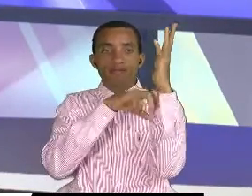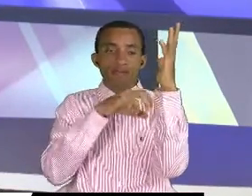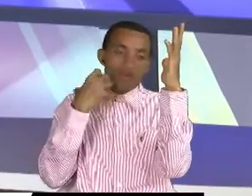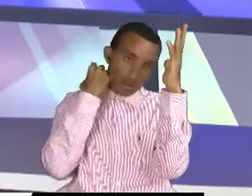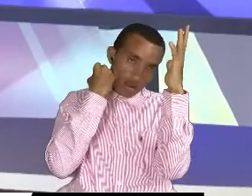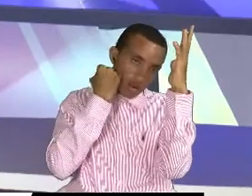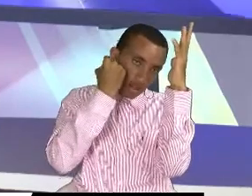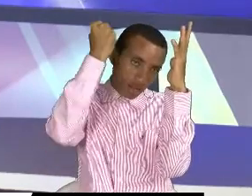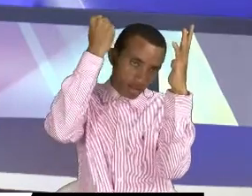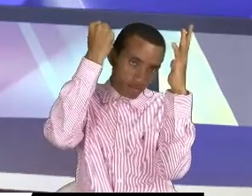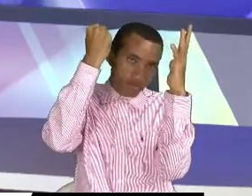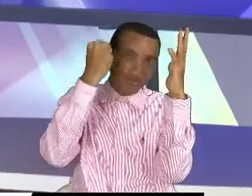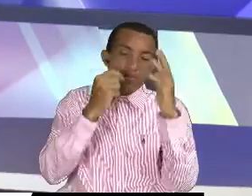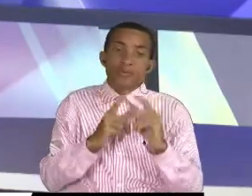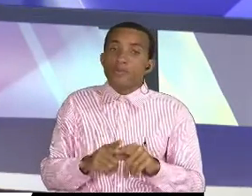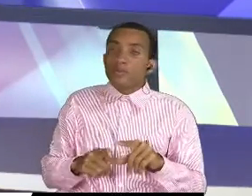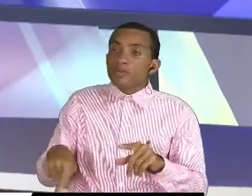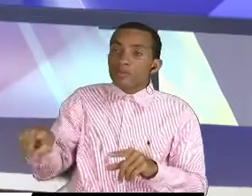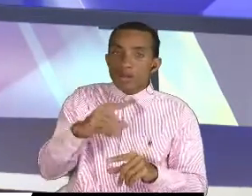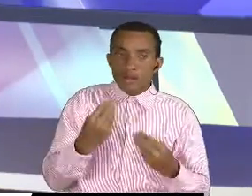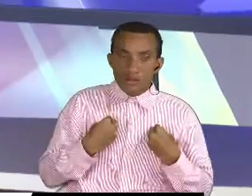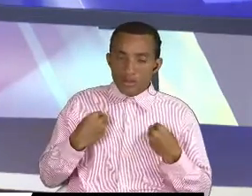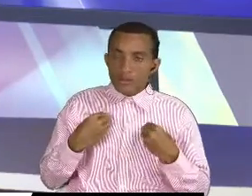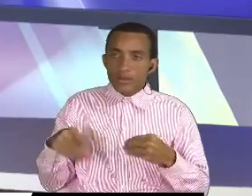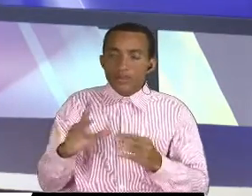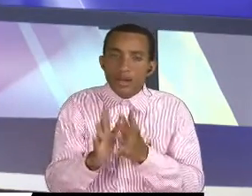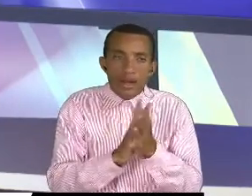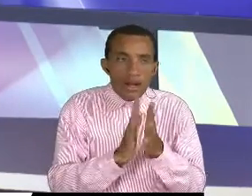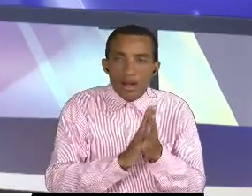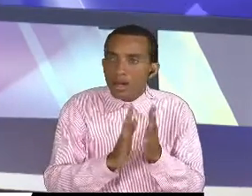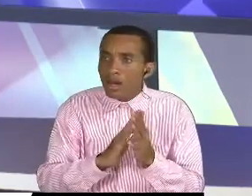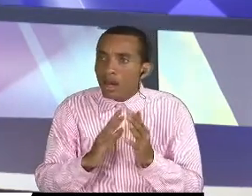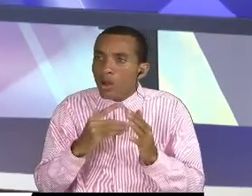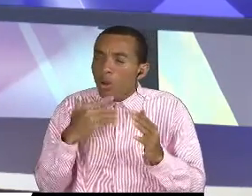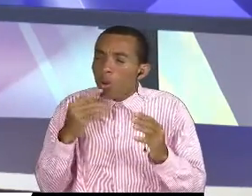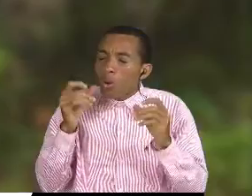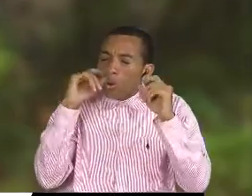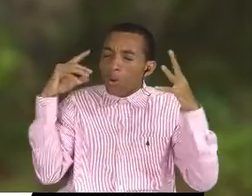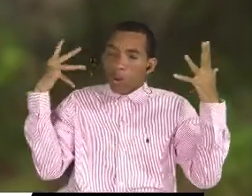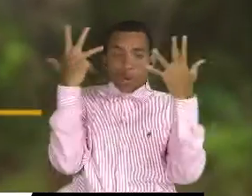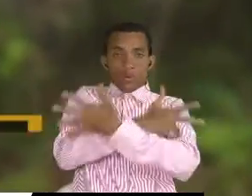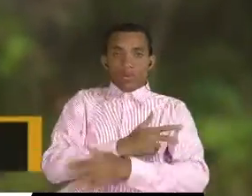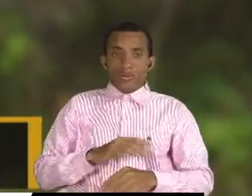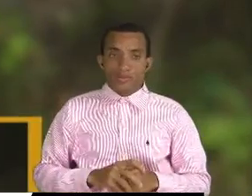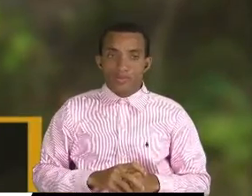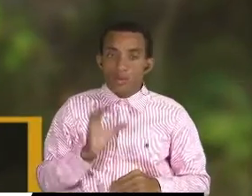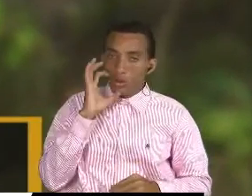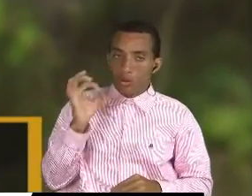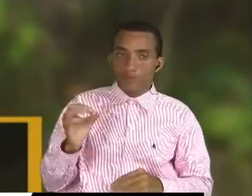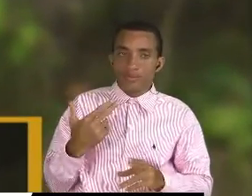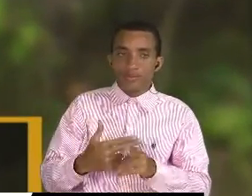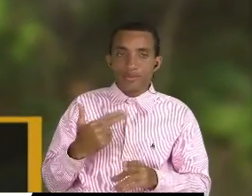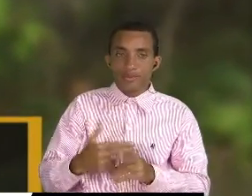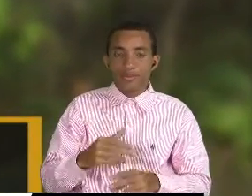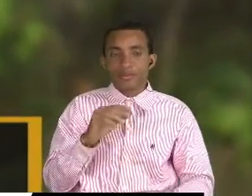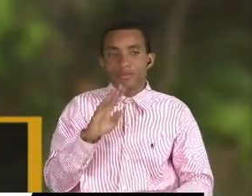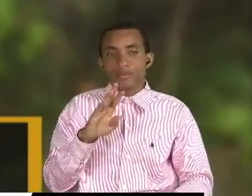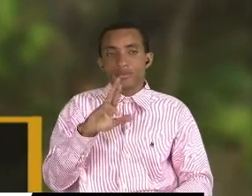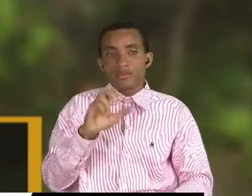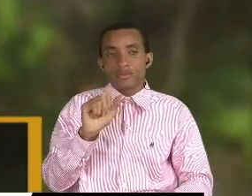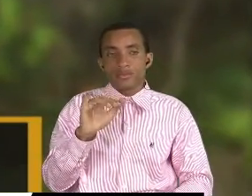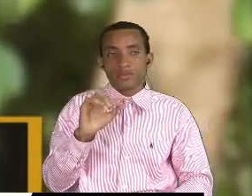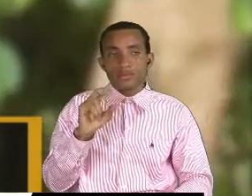A los habitantes de ese sector, esta noticia los tomó por sorpresa. El hombre fue identificado como Brian Esteban